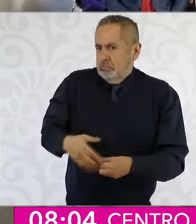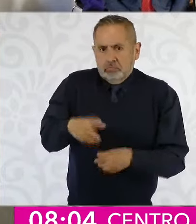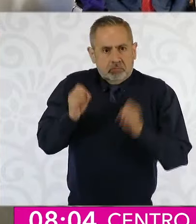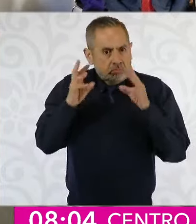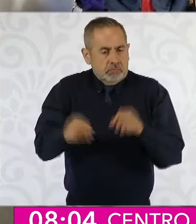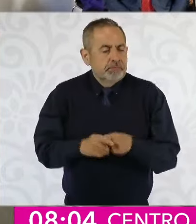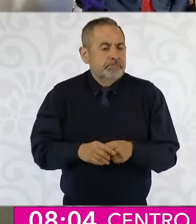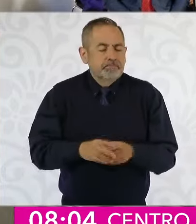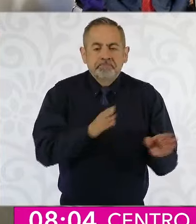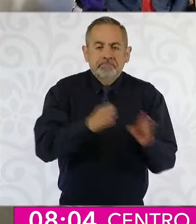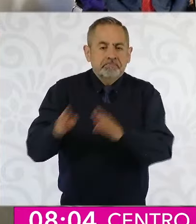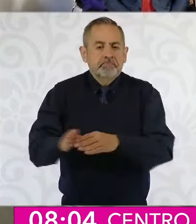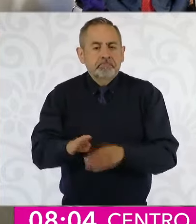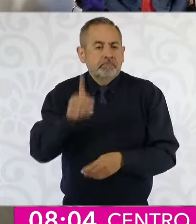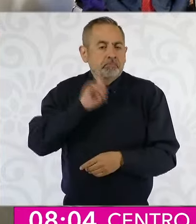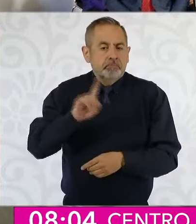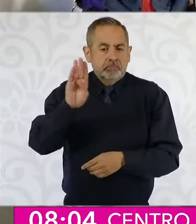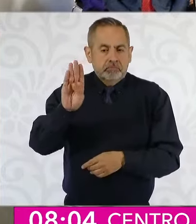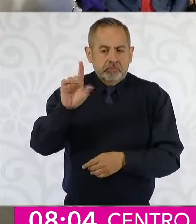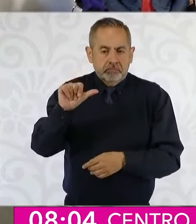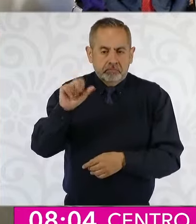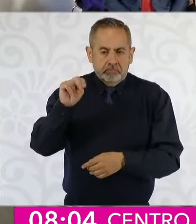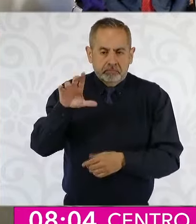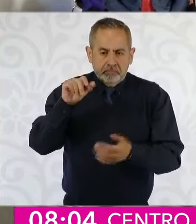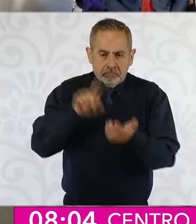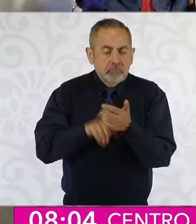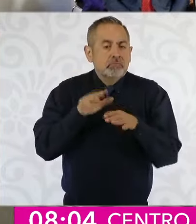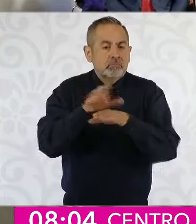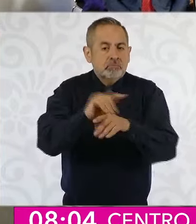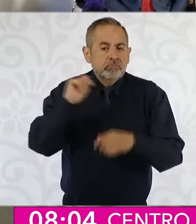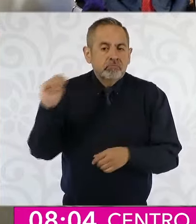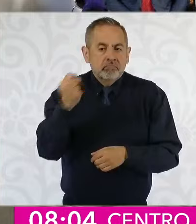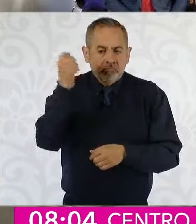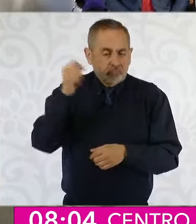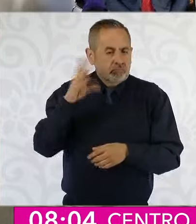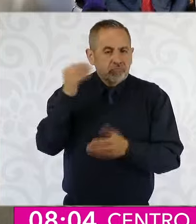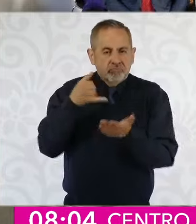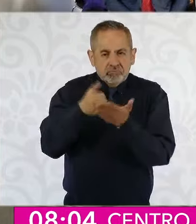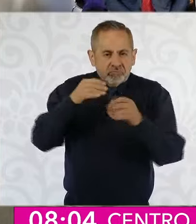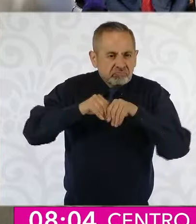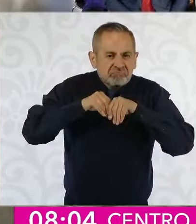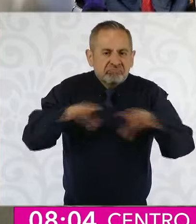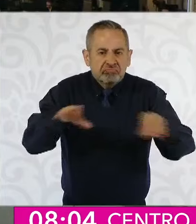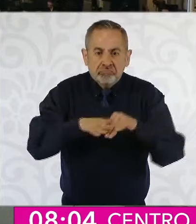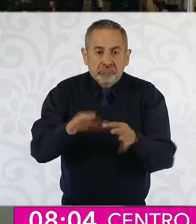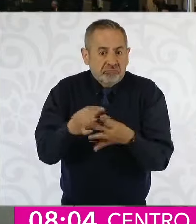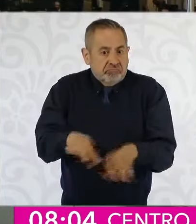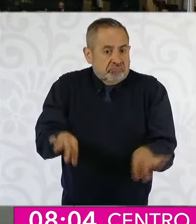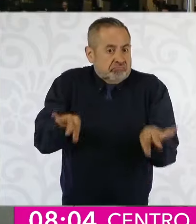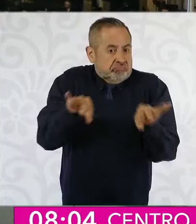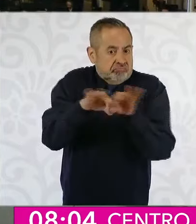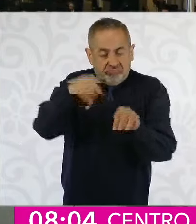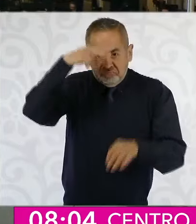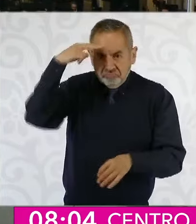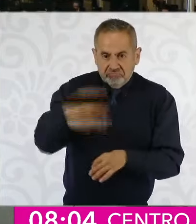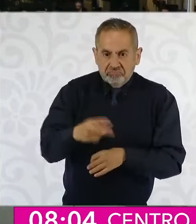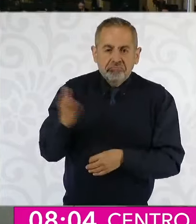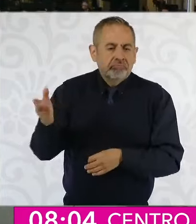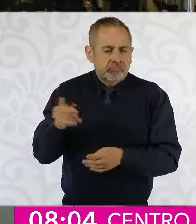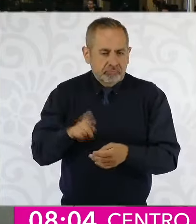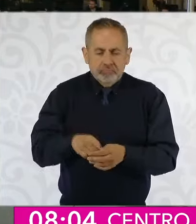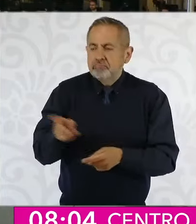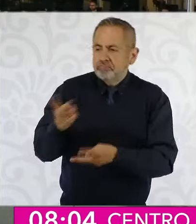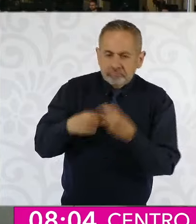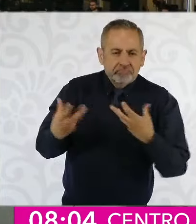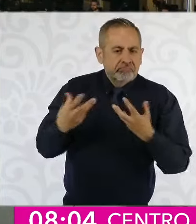Blanca tiene la empresa de proveeduría de servicios de tecnología de la información más importante de América Latina. Blanca